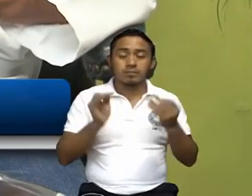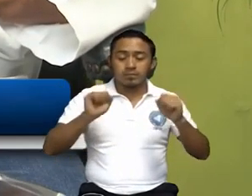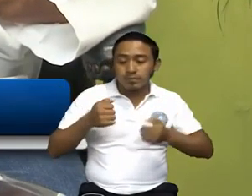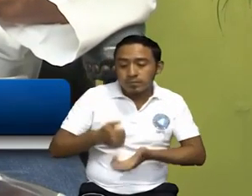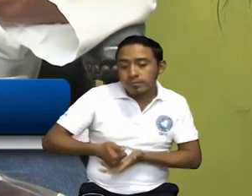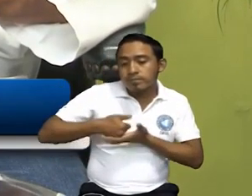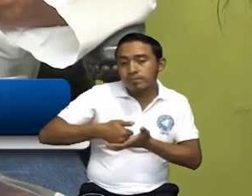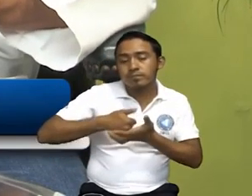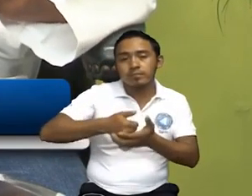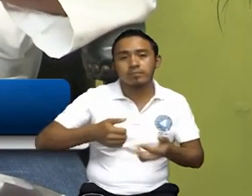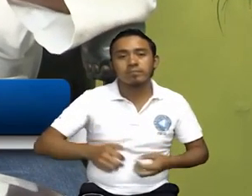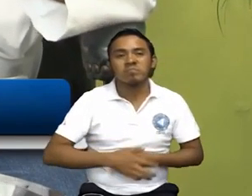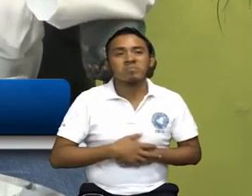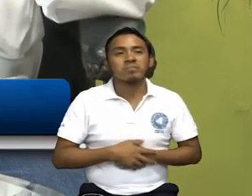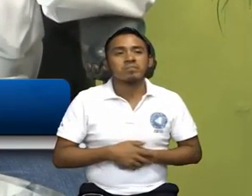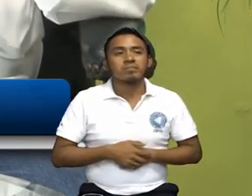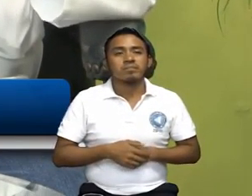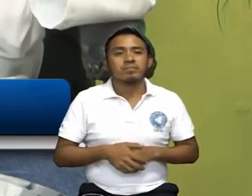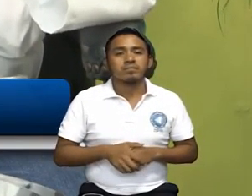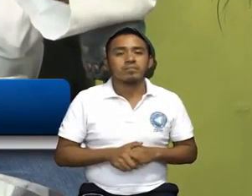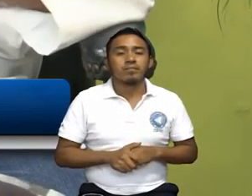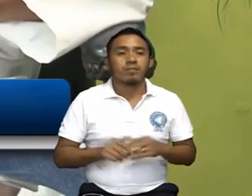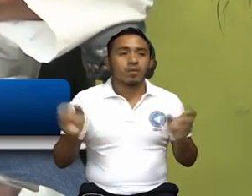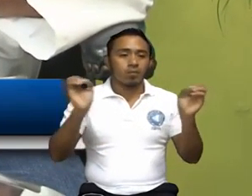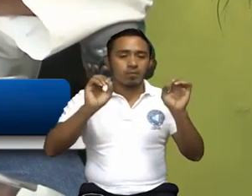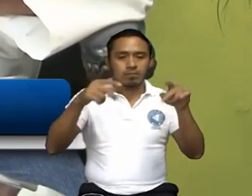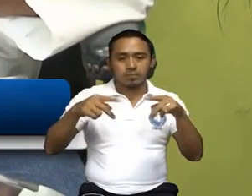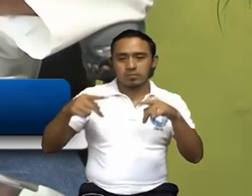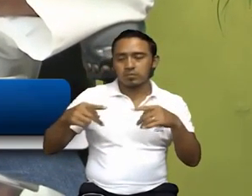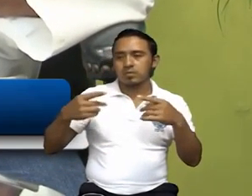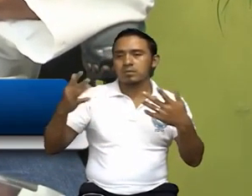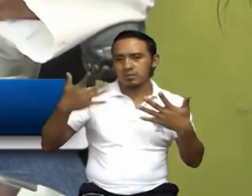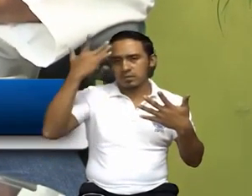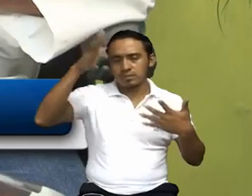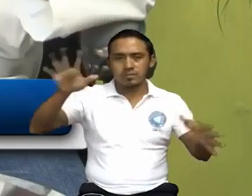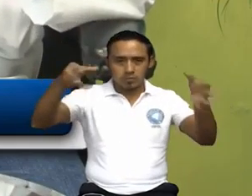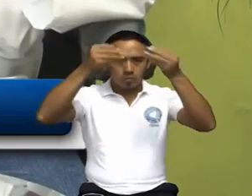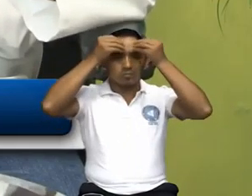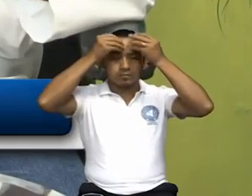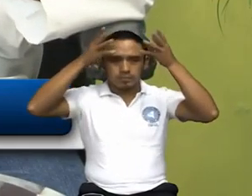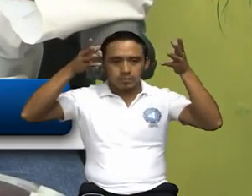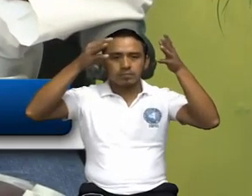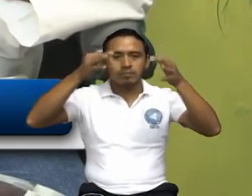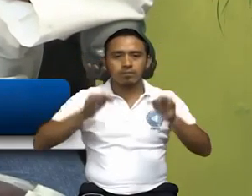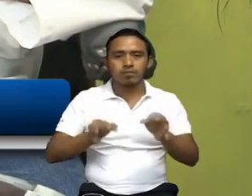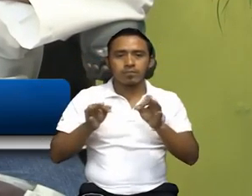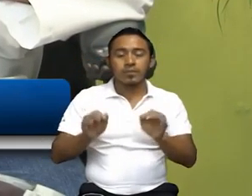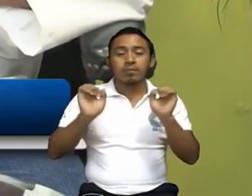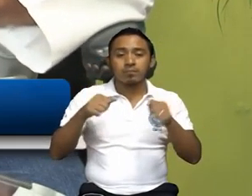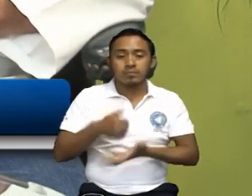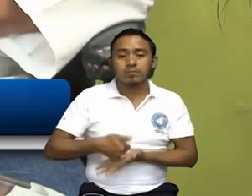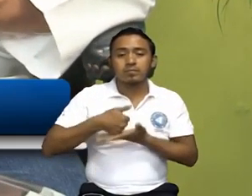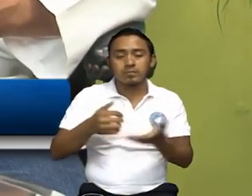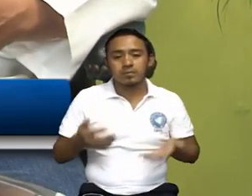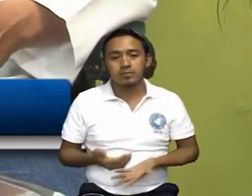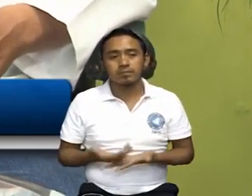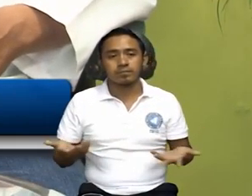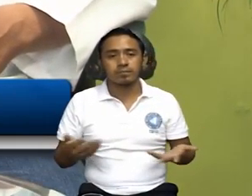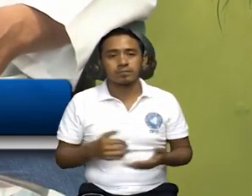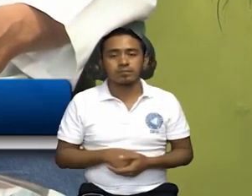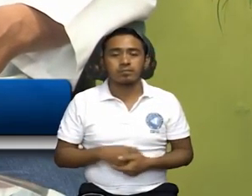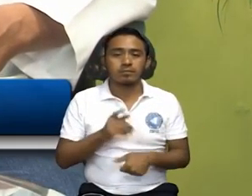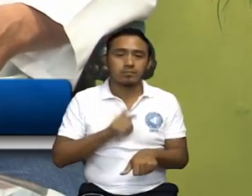auxiliarlo, ¿eh? Que, o una persona que tal vez tenga algún conocimiento de primeros auxilios, es la única manera de salvarlo, ¿eh? Porque